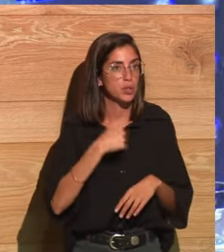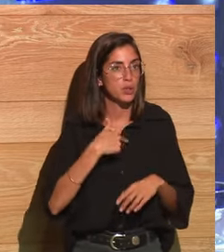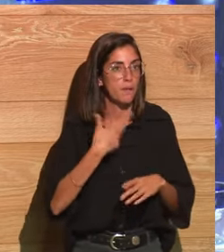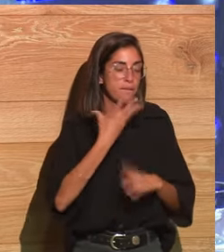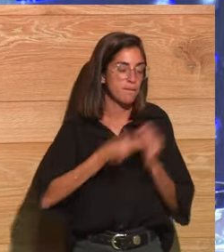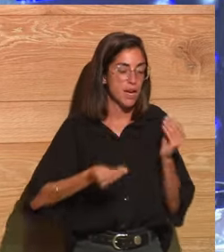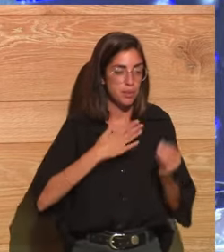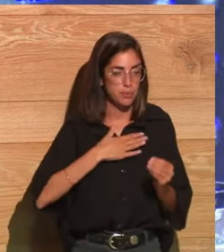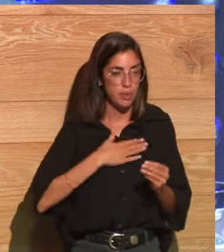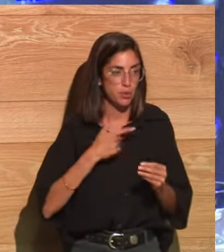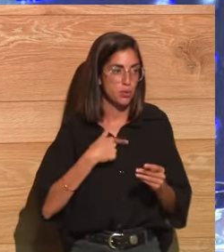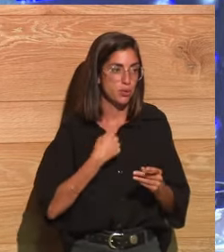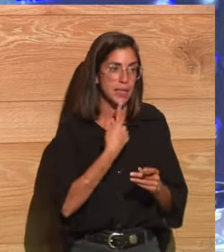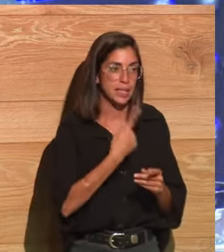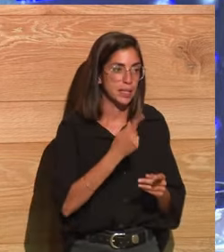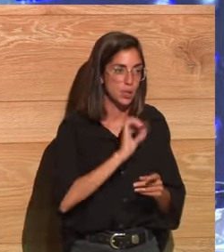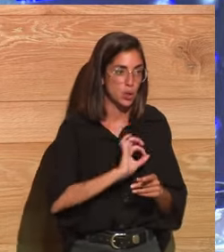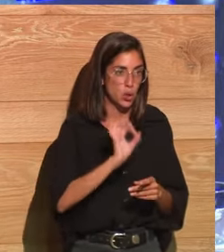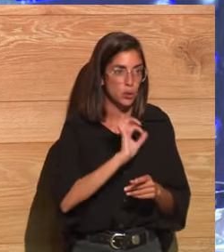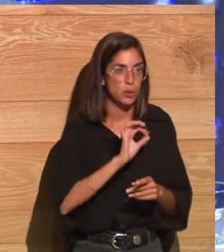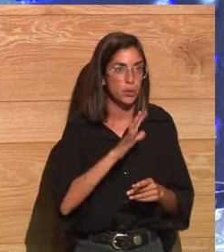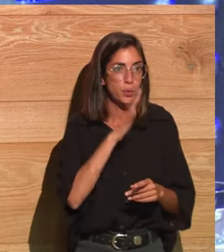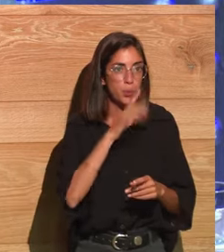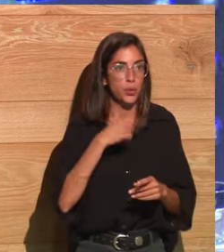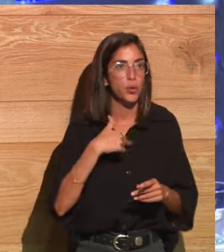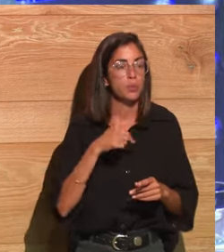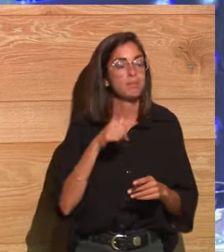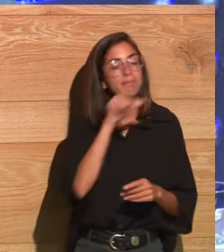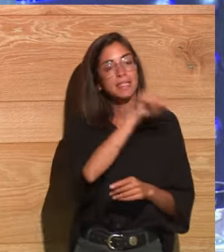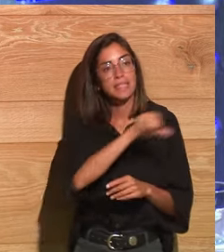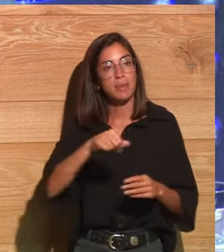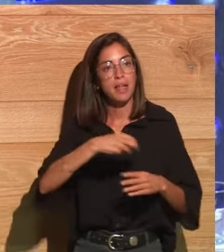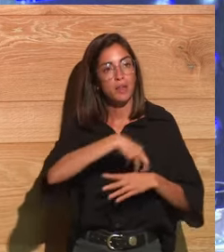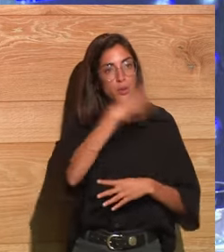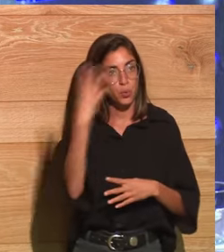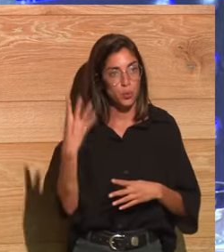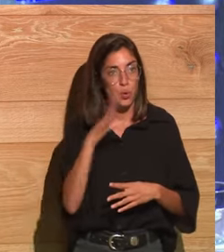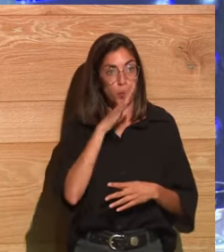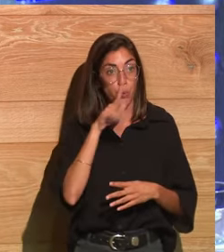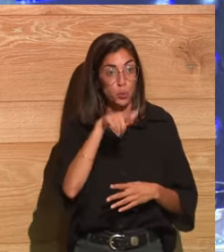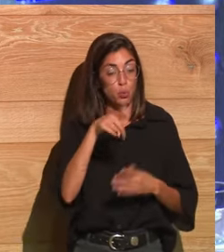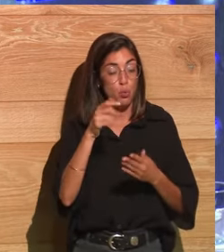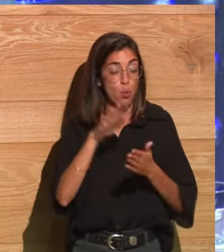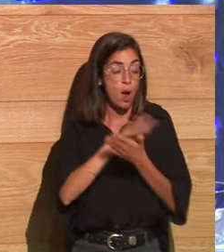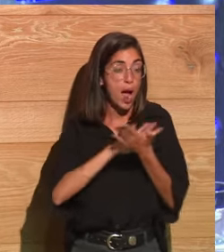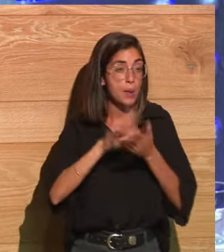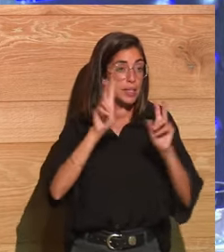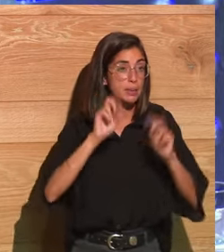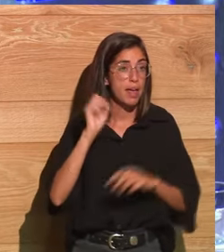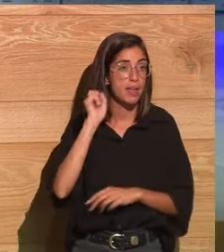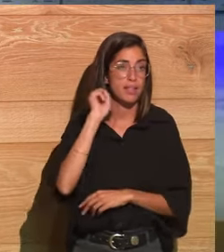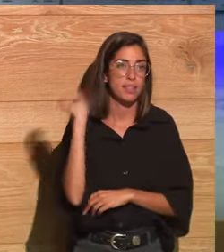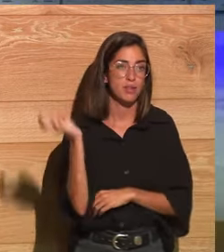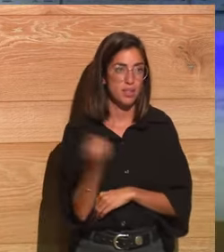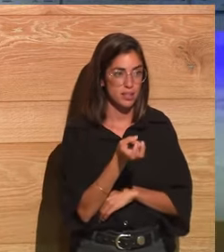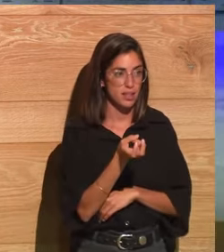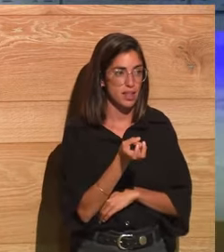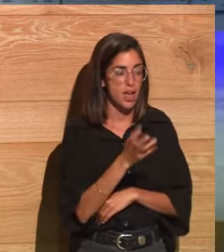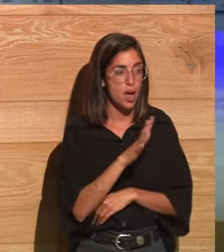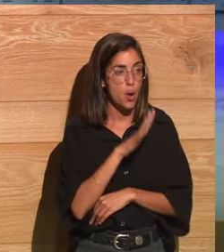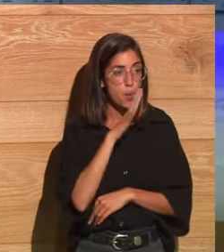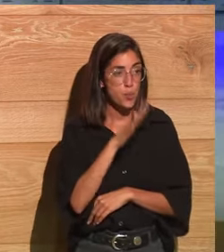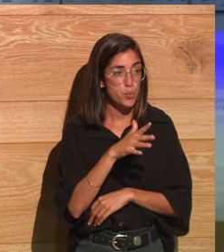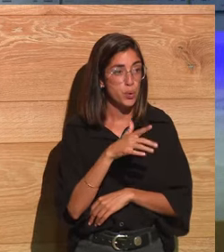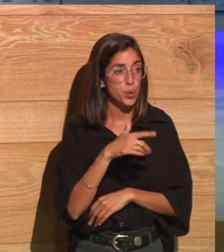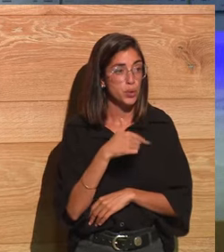en ello. Y no es porque estemos en la Semana del Orgullo, pero has hablado de la diversidad y me parece muy interesante porque otra